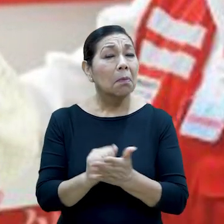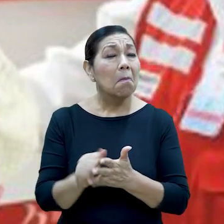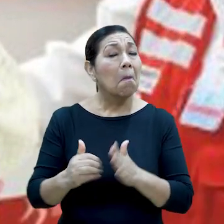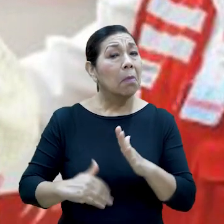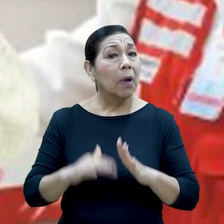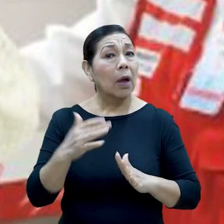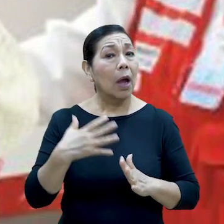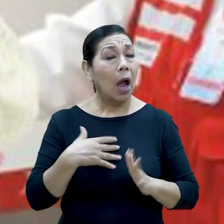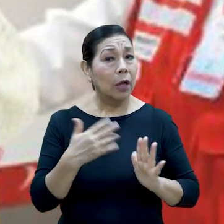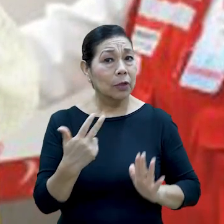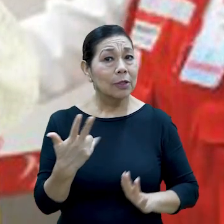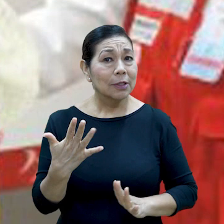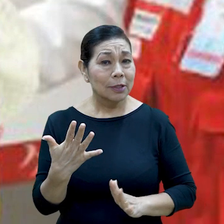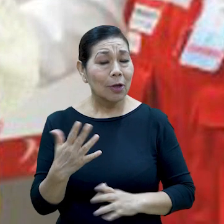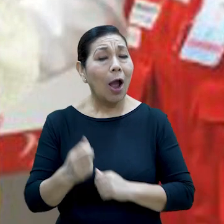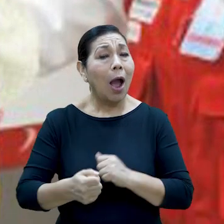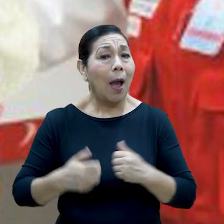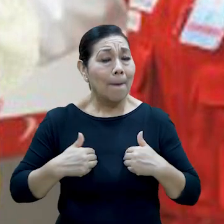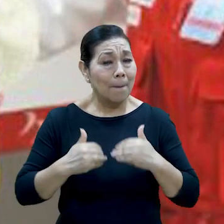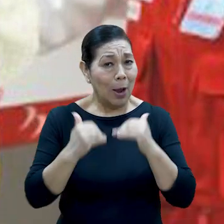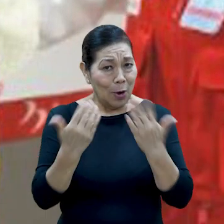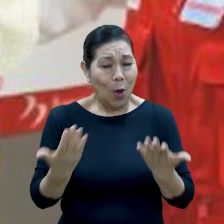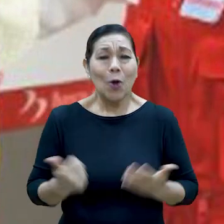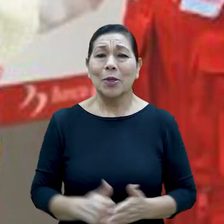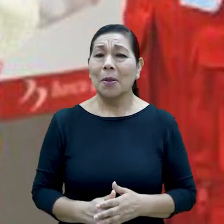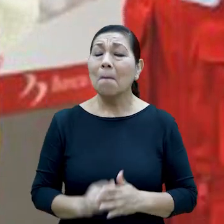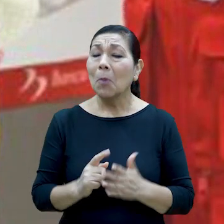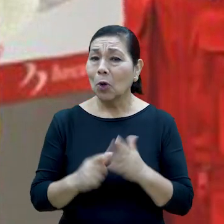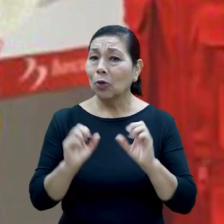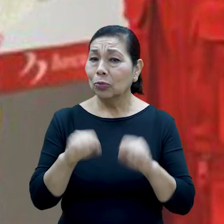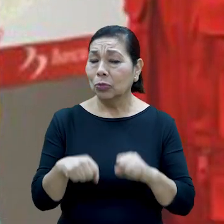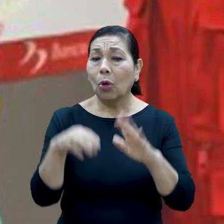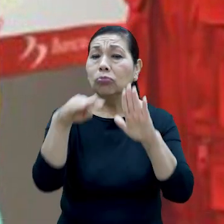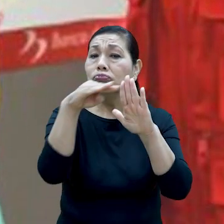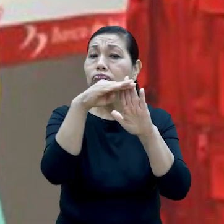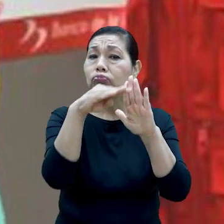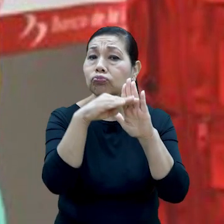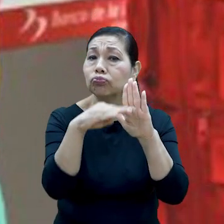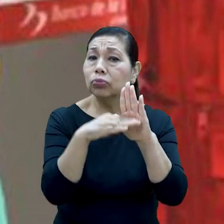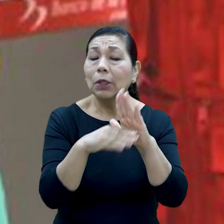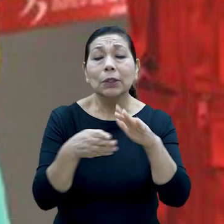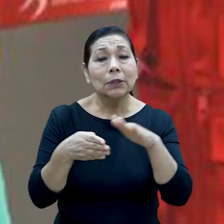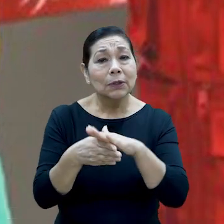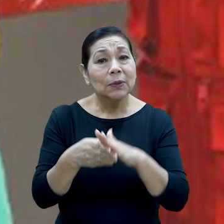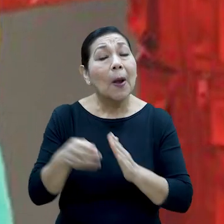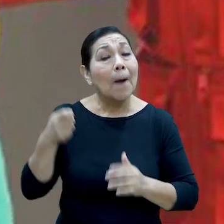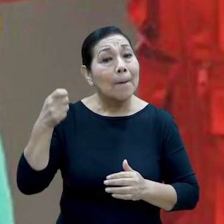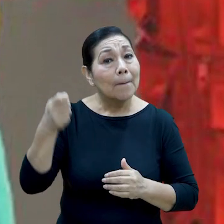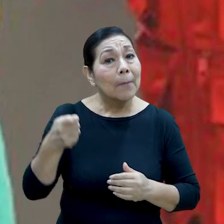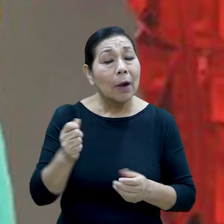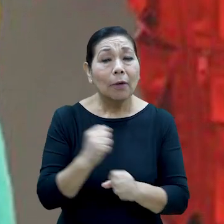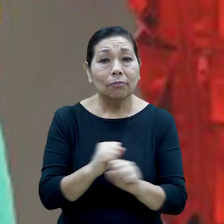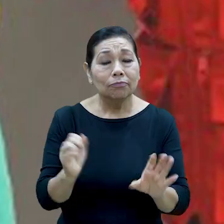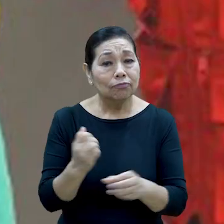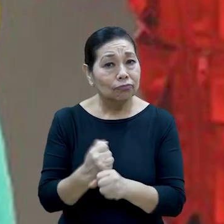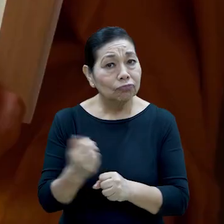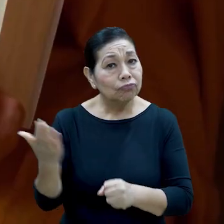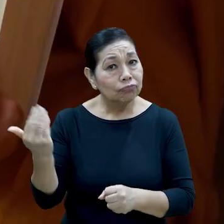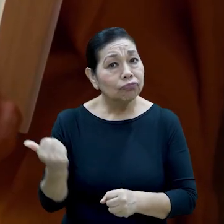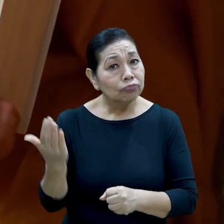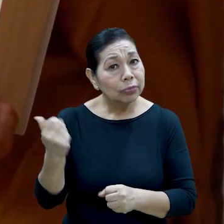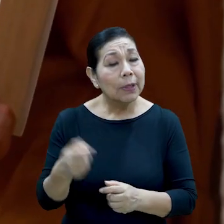aportaciones y tiene más de 65 años de edad en la actualidad, por lo que cumple los requisitos para acceder a una pensión de